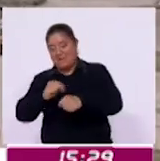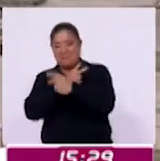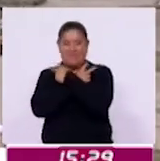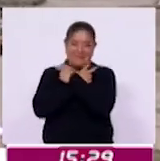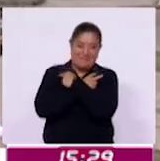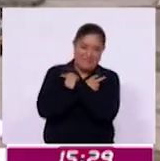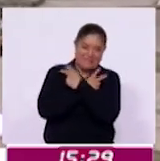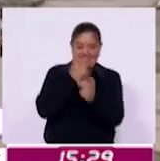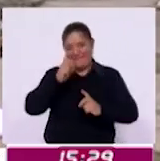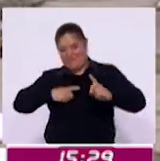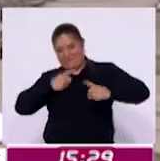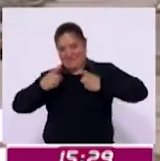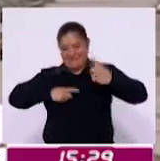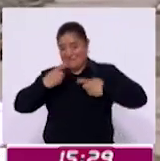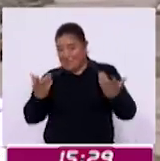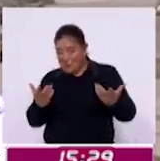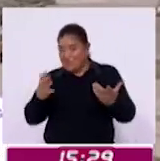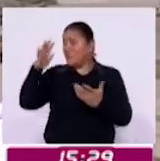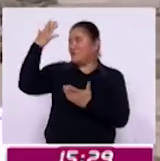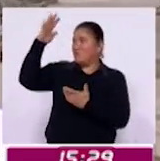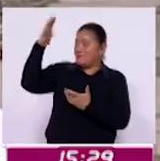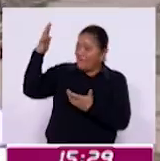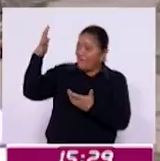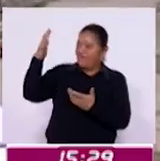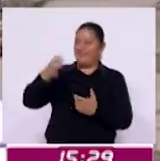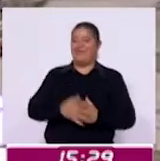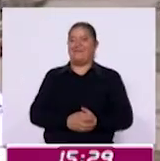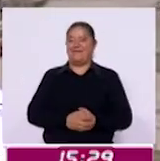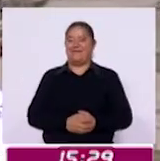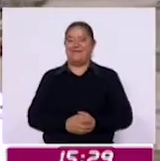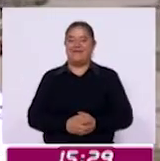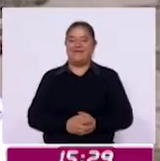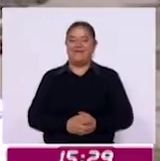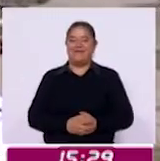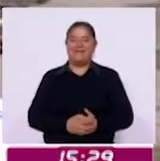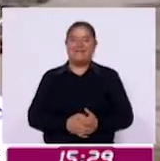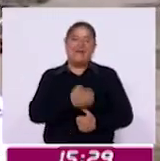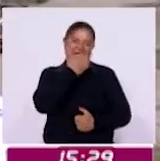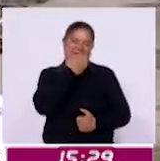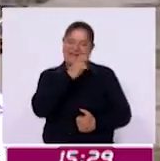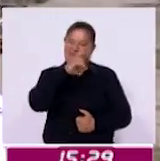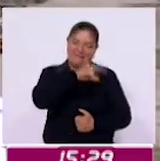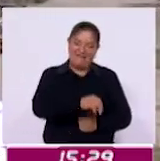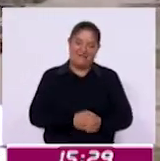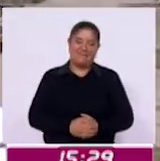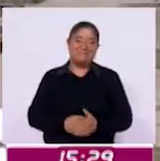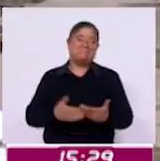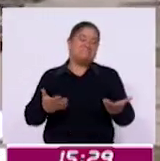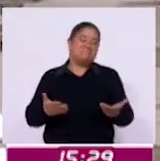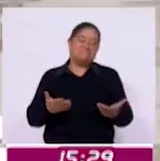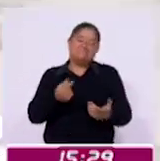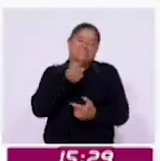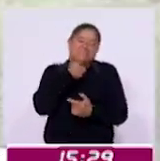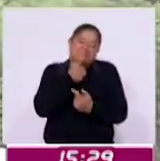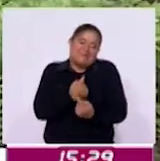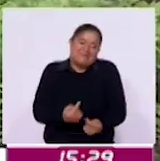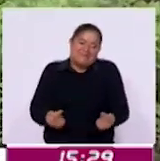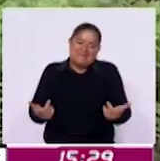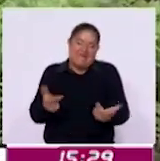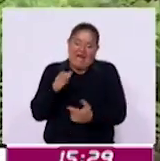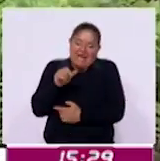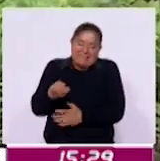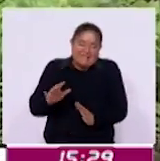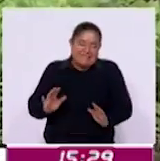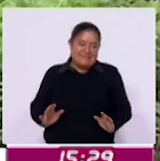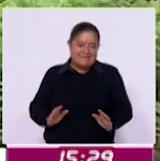Vacaciones, diversión, sol, no clases, pero al fin y al cabo niños todavía. Así